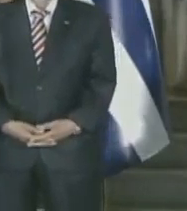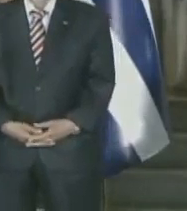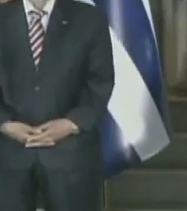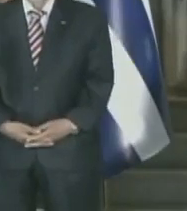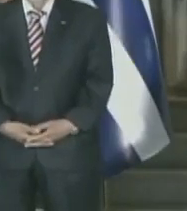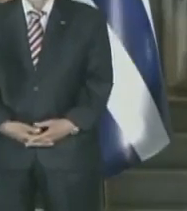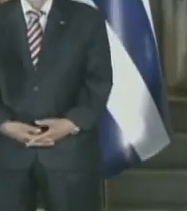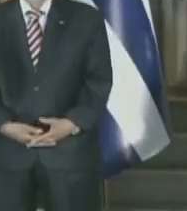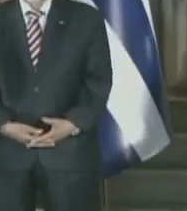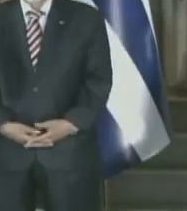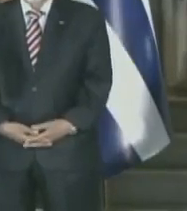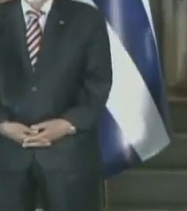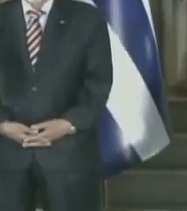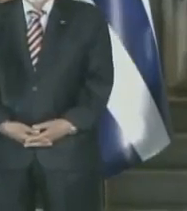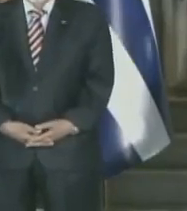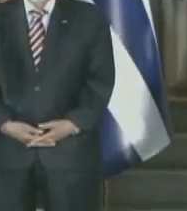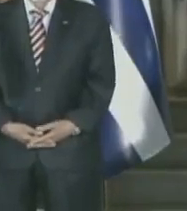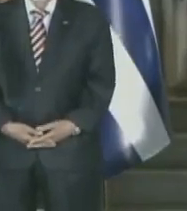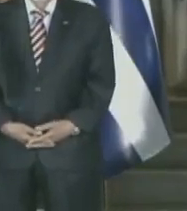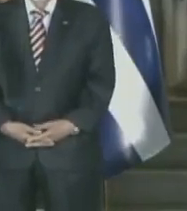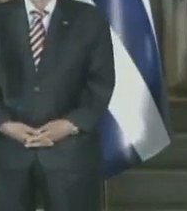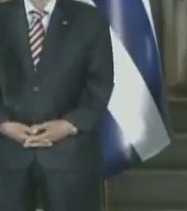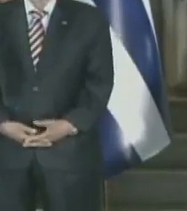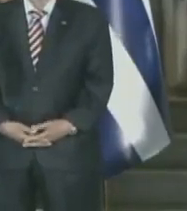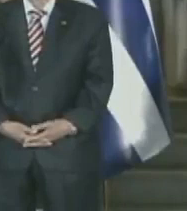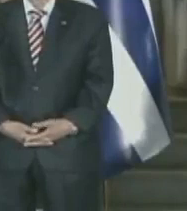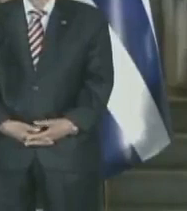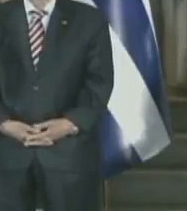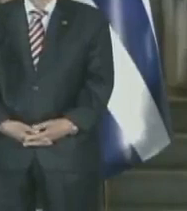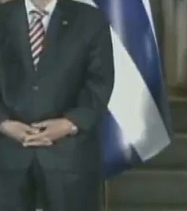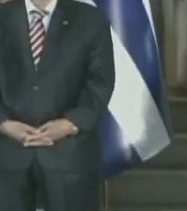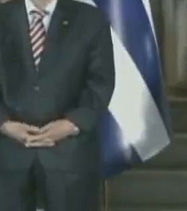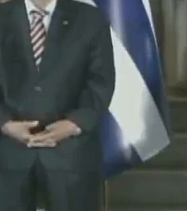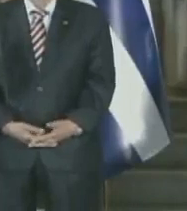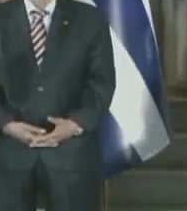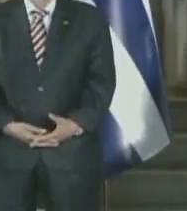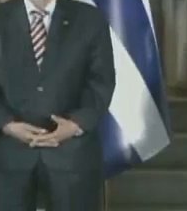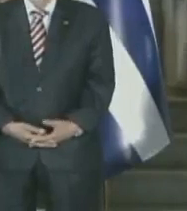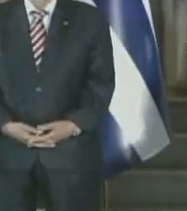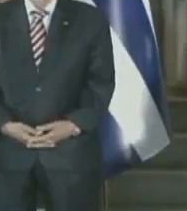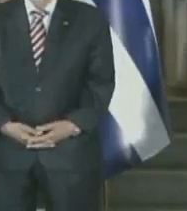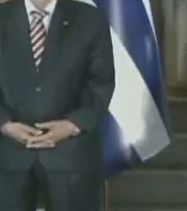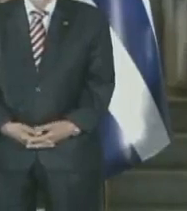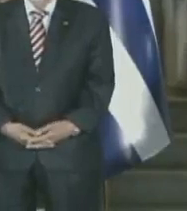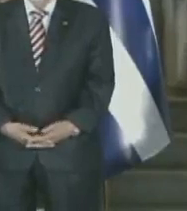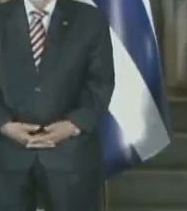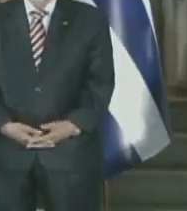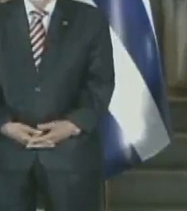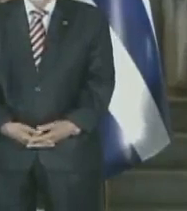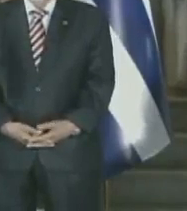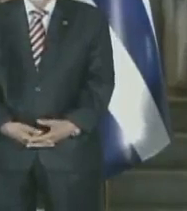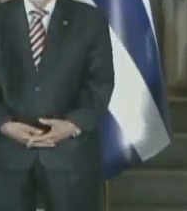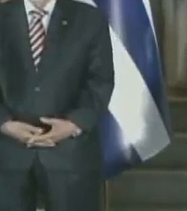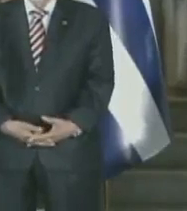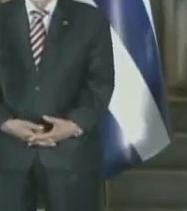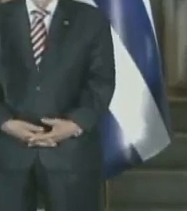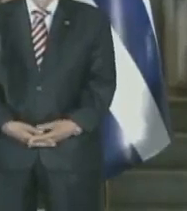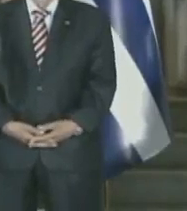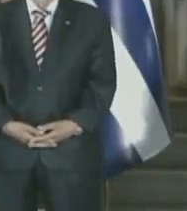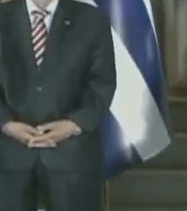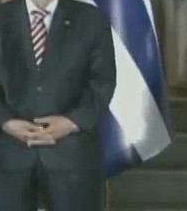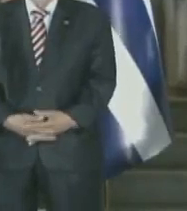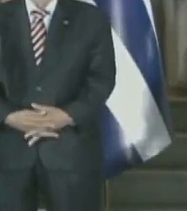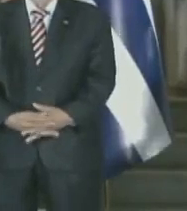en lo social, a nivel de salud, barrio adentro, fortaleciéndolo, a nivel